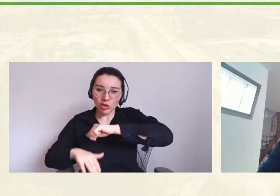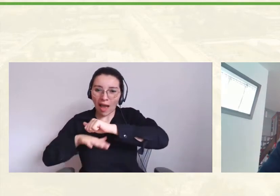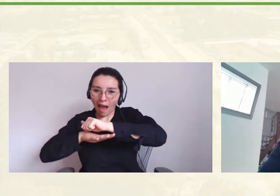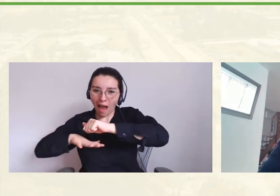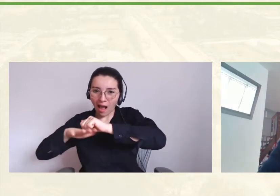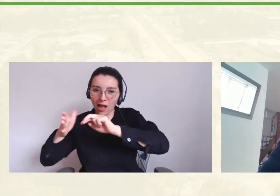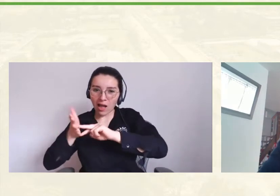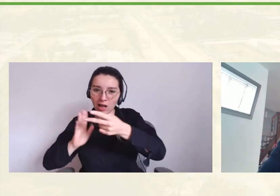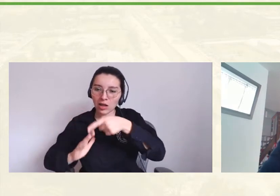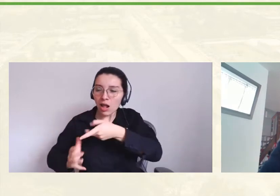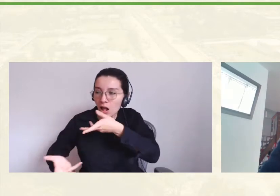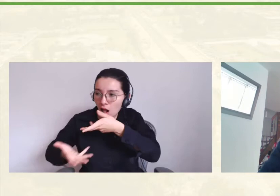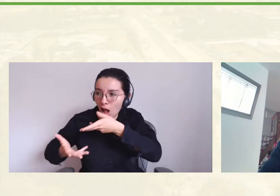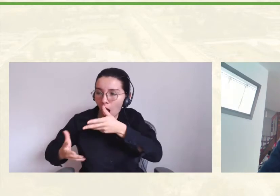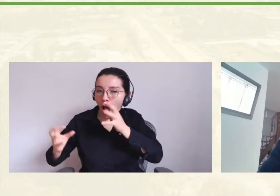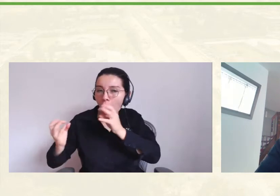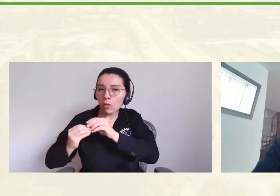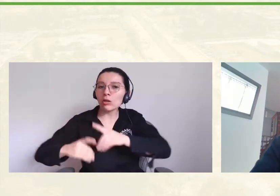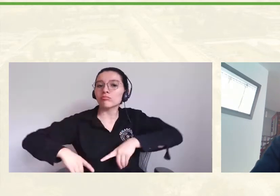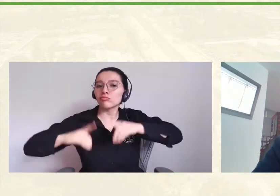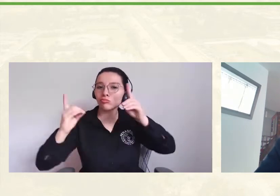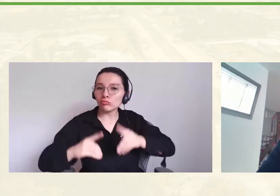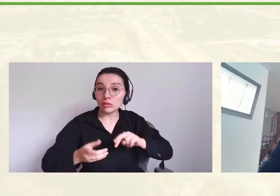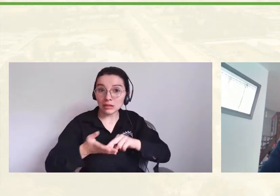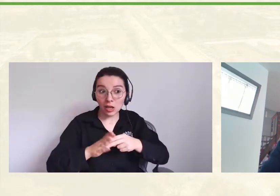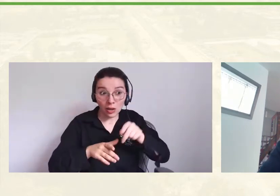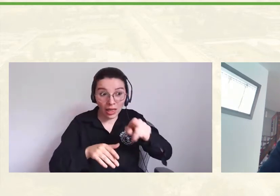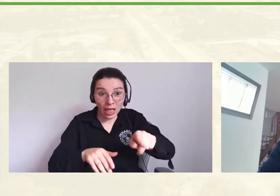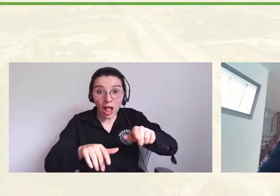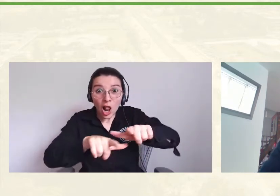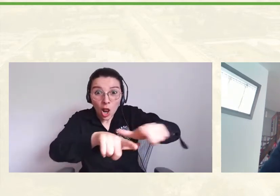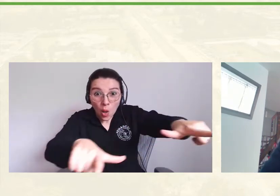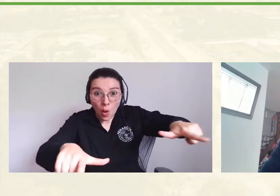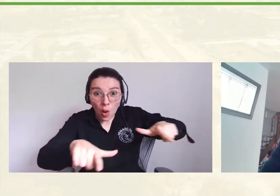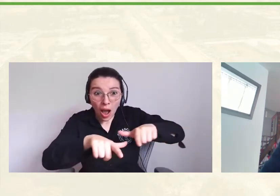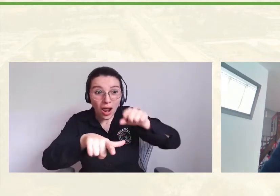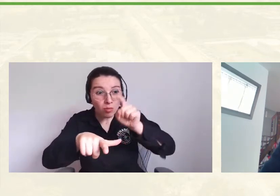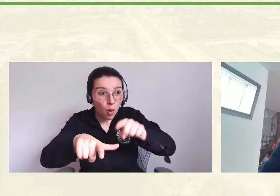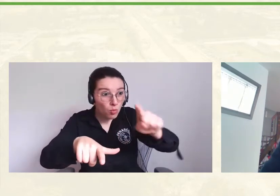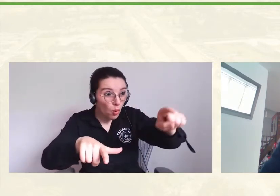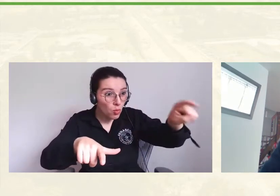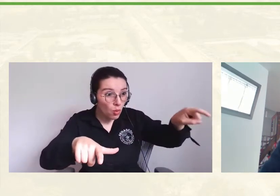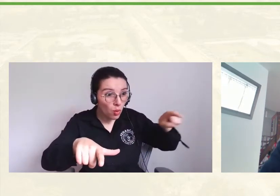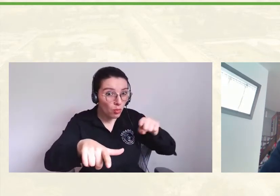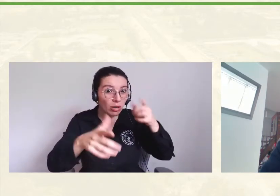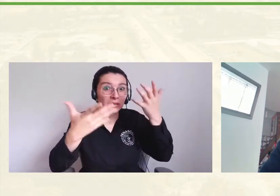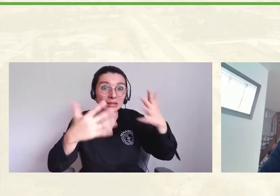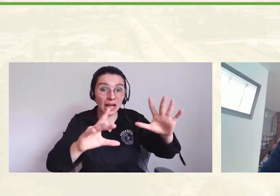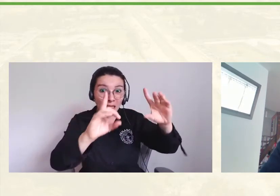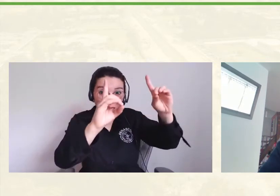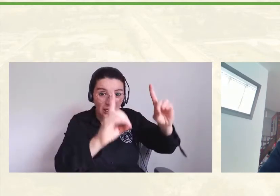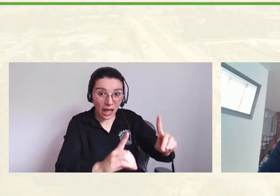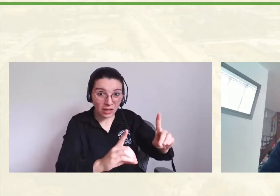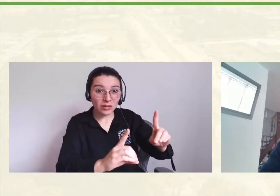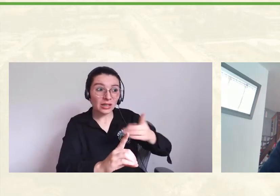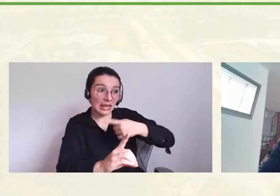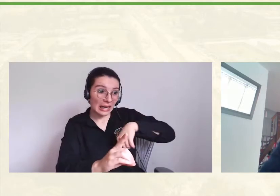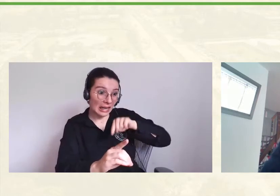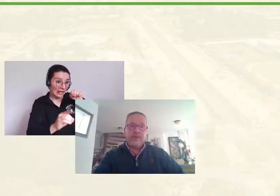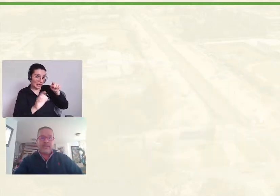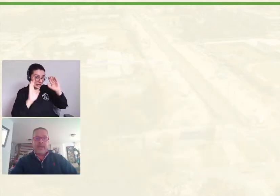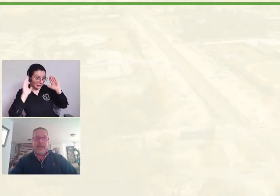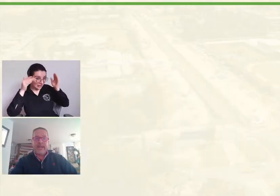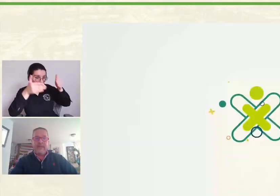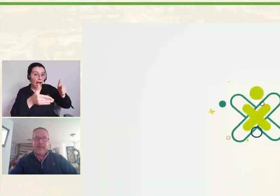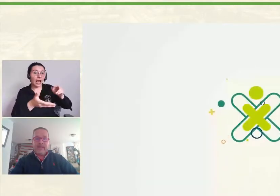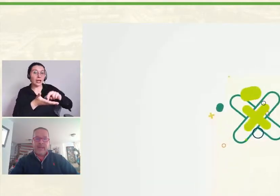sobre ese espacio, esos predios como tal, ya totalmente definidos, es que entramos a hacer con el presupuesto que